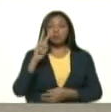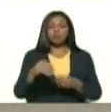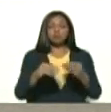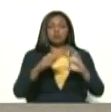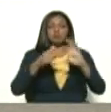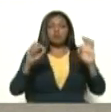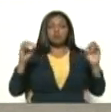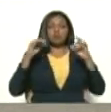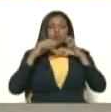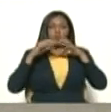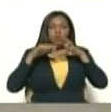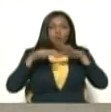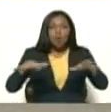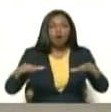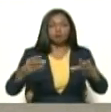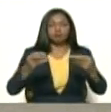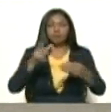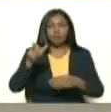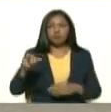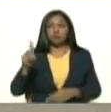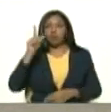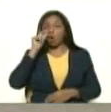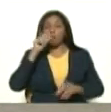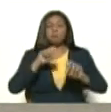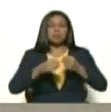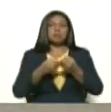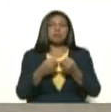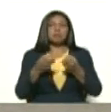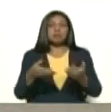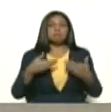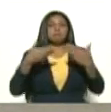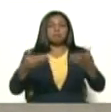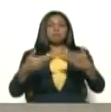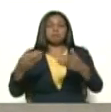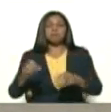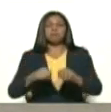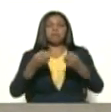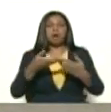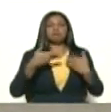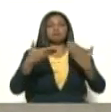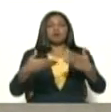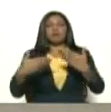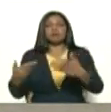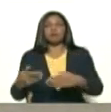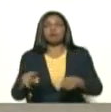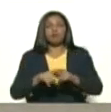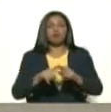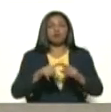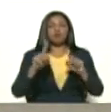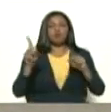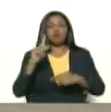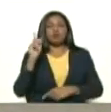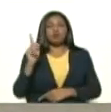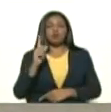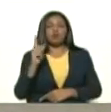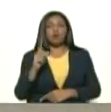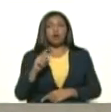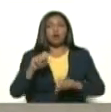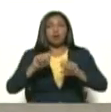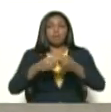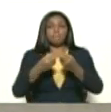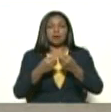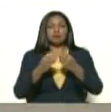cadena de transmisión, verdad? Un muchacho que es panadero está ahí dándole al pan todo el día. Lo único que el pan cuando entra al horno se quema todo el